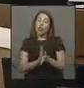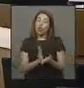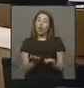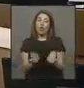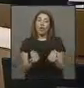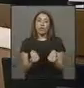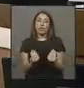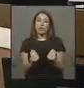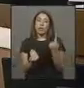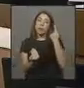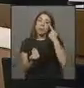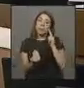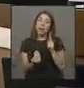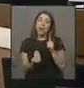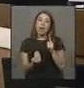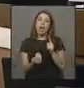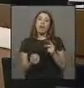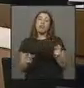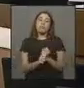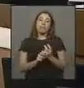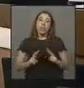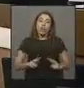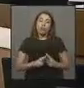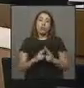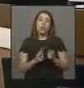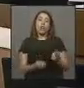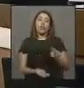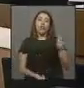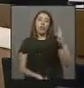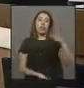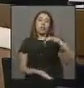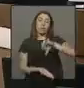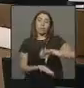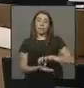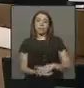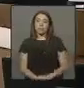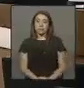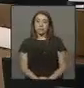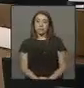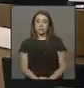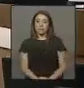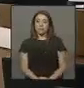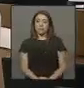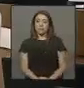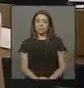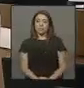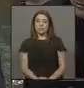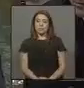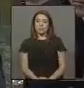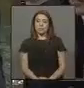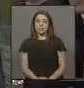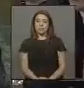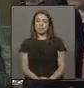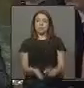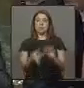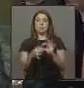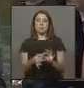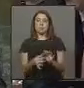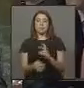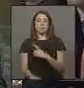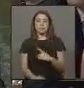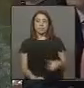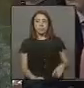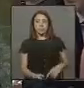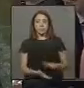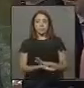necesario para levantar el norte de nuestro país. He dicho, señor presidente. Muchas gracias,